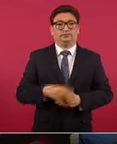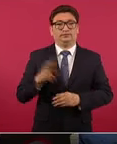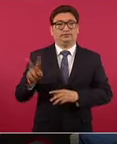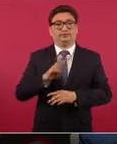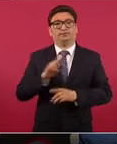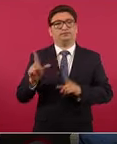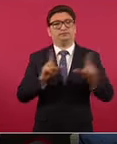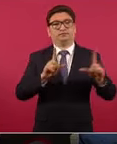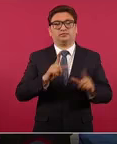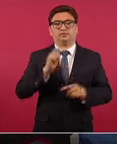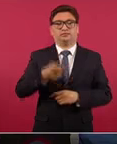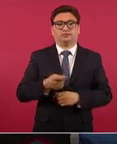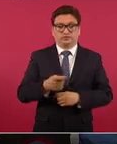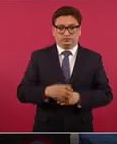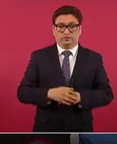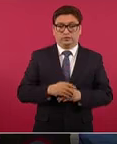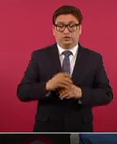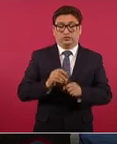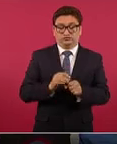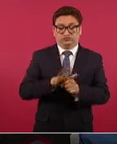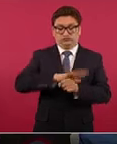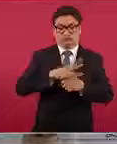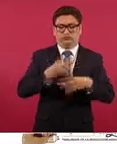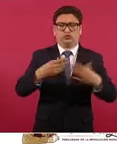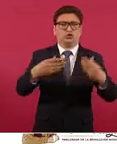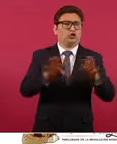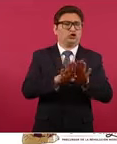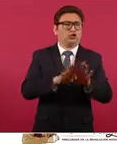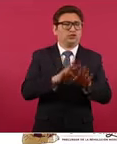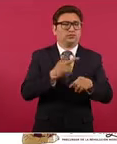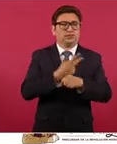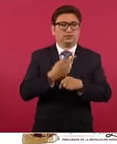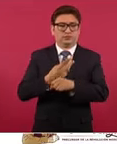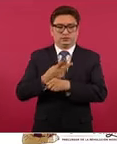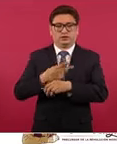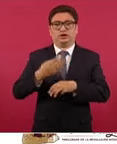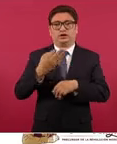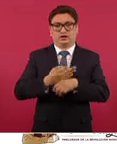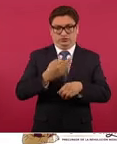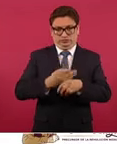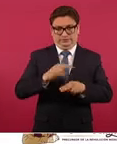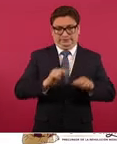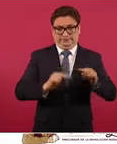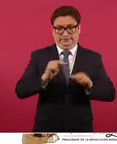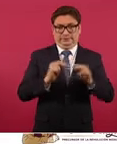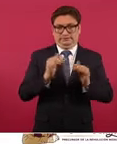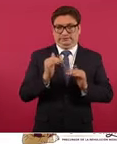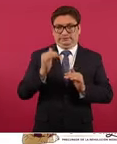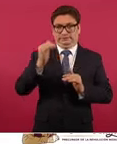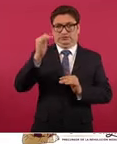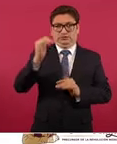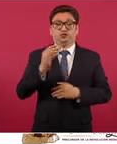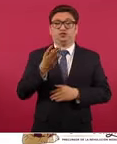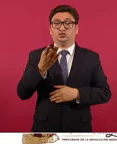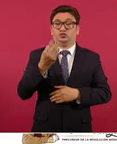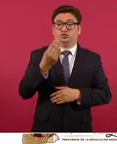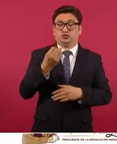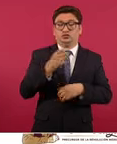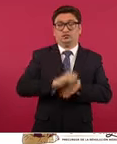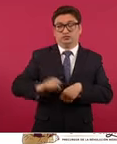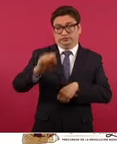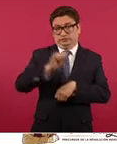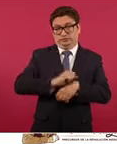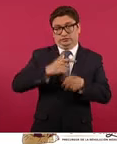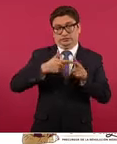primera por favor en la situación de la epidemia como hemos venido comentando estamos en una tendencia a la alza son ya nueve semanas consecutivas